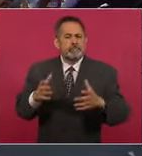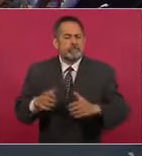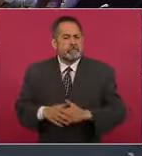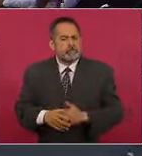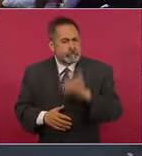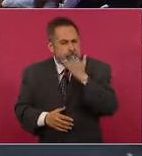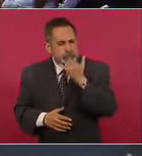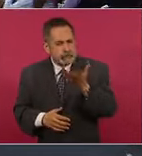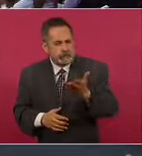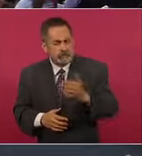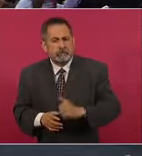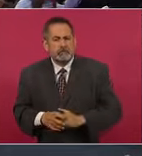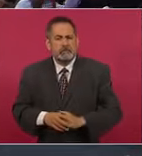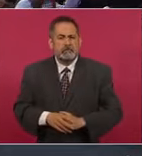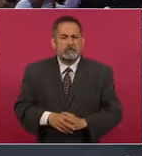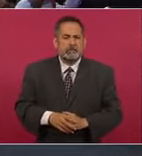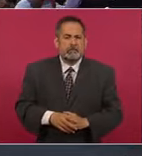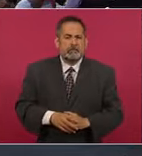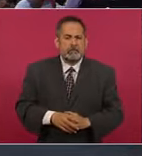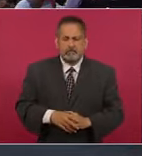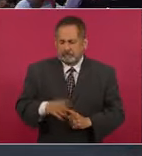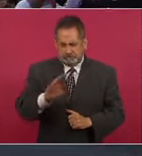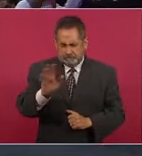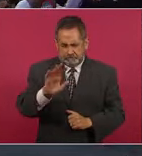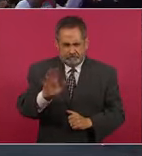¿Mande? ¿Esto podría ir a un periodo extraordinario?